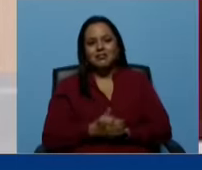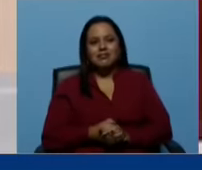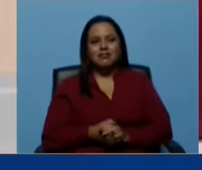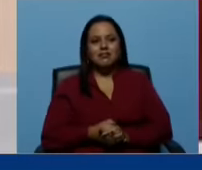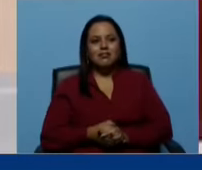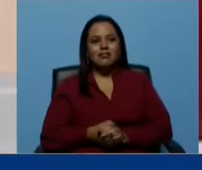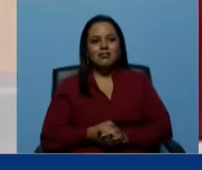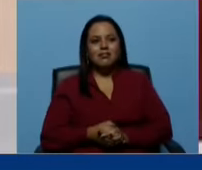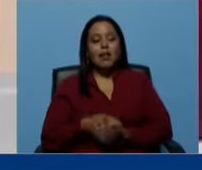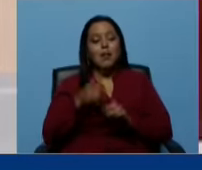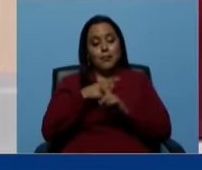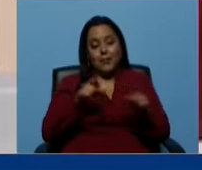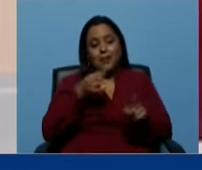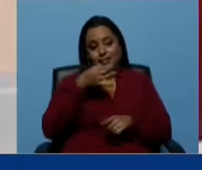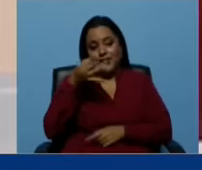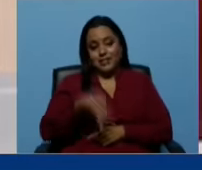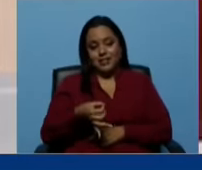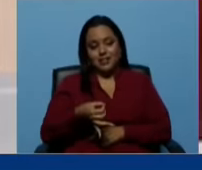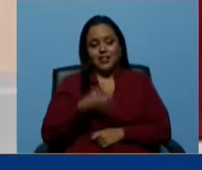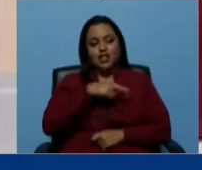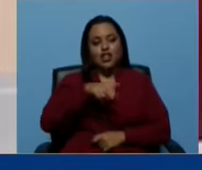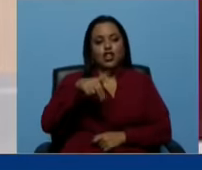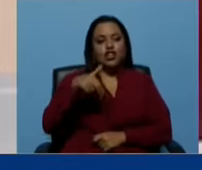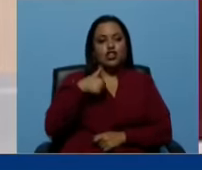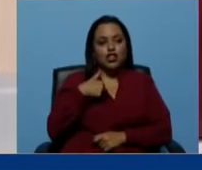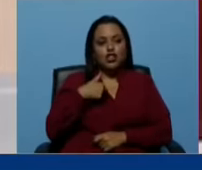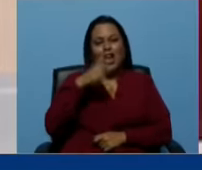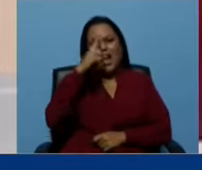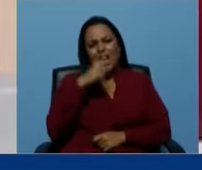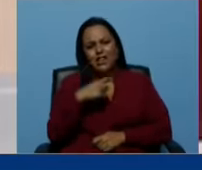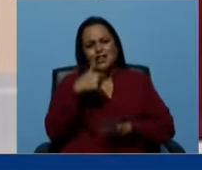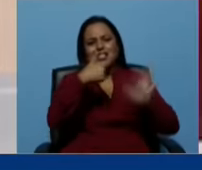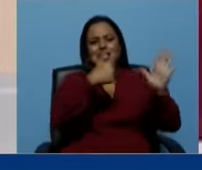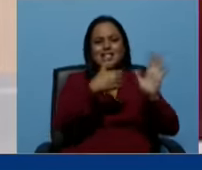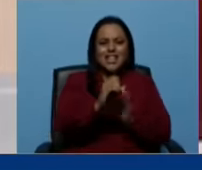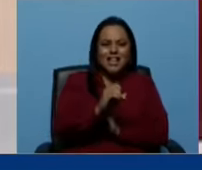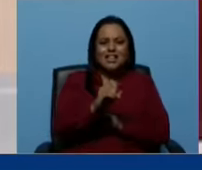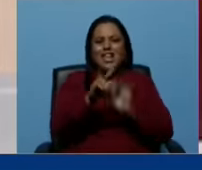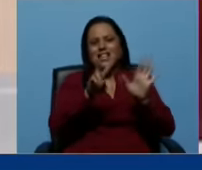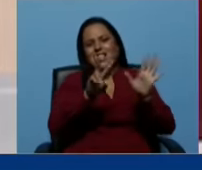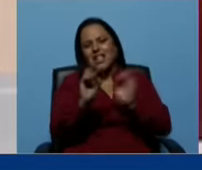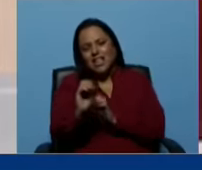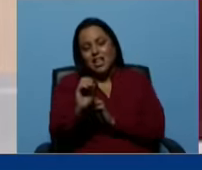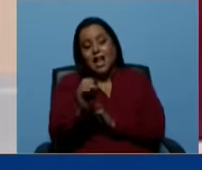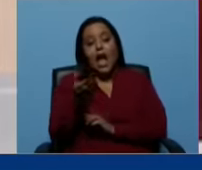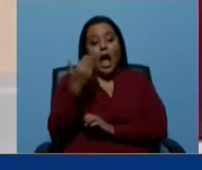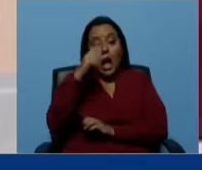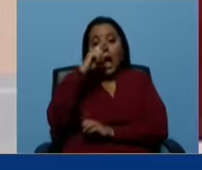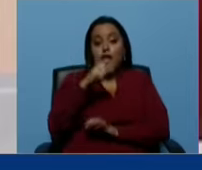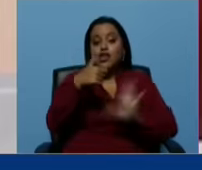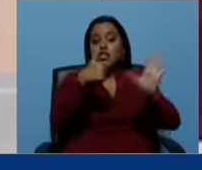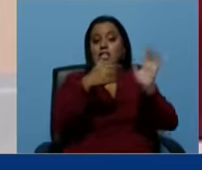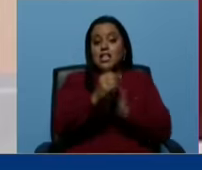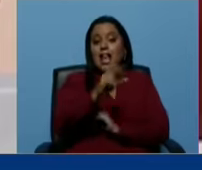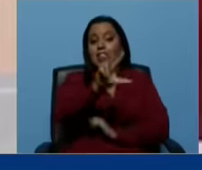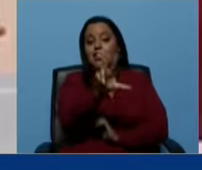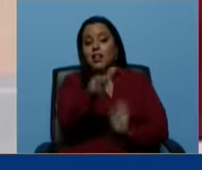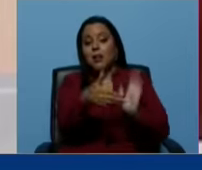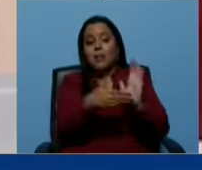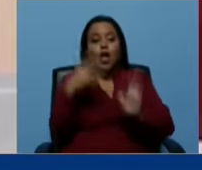Lo cierto es que nosotros en los 60, 70, en los 60 hubo 3.000